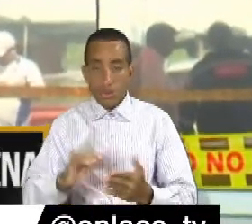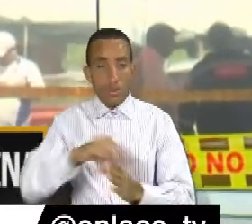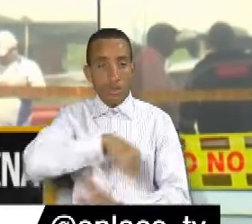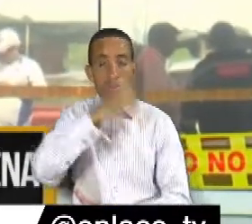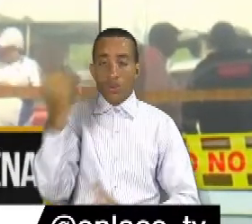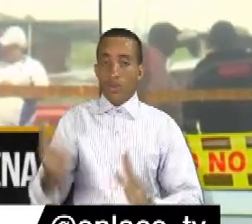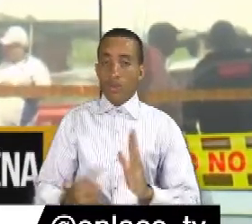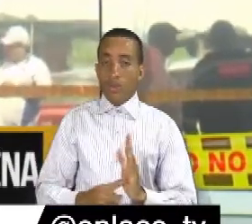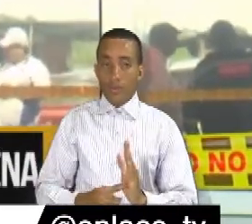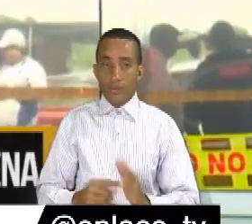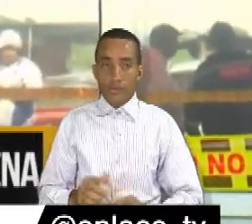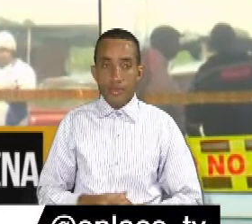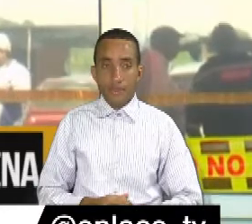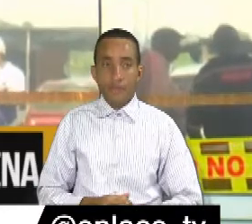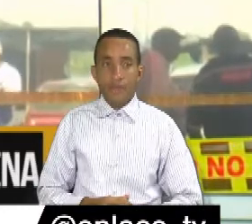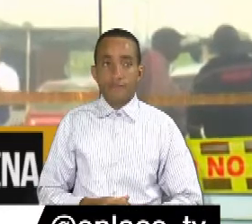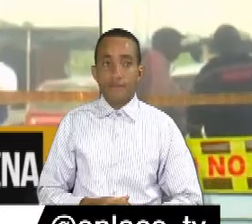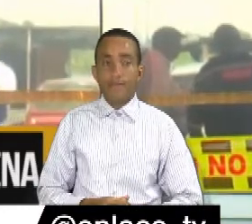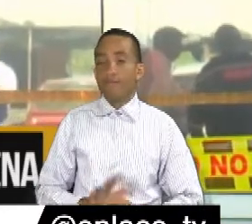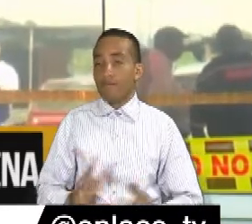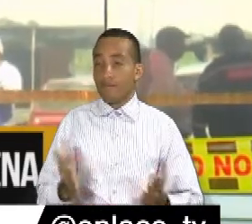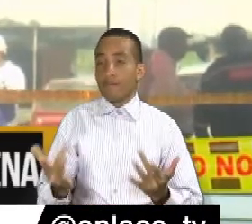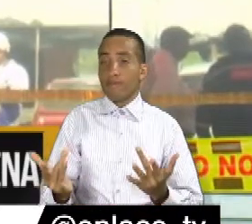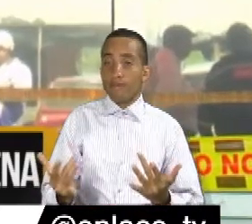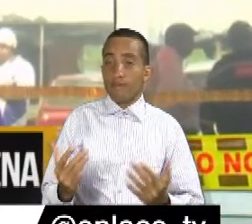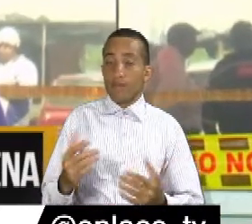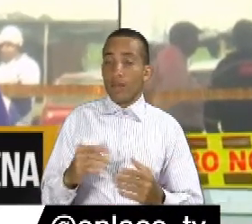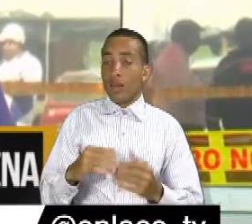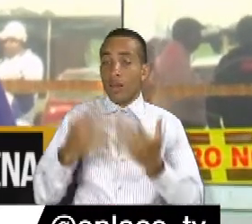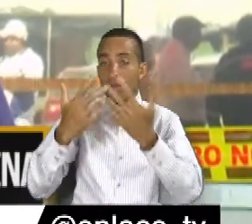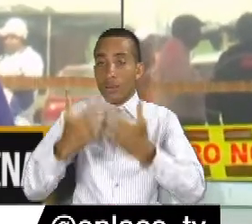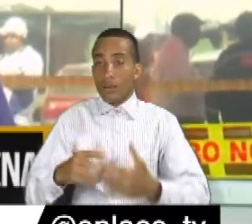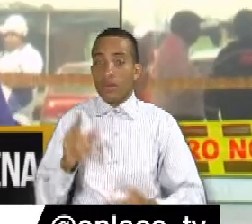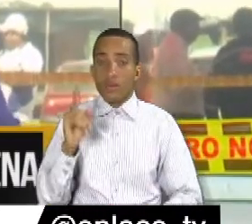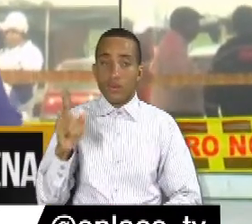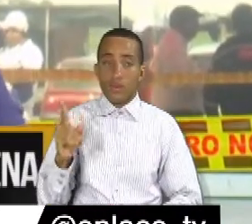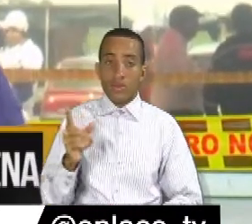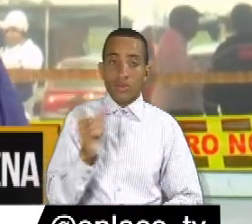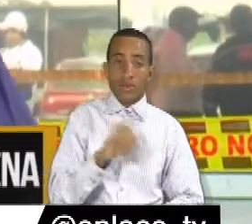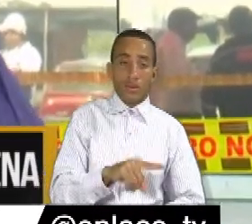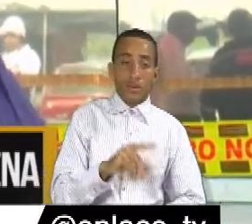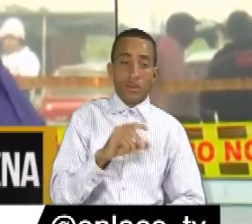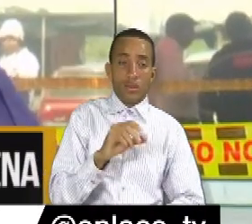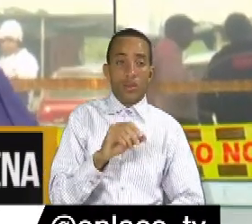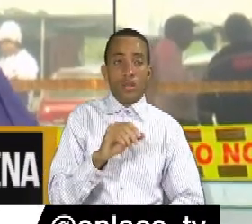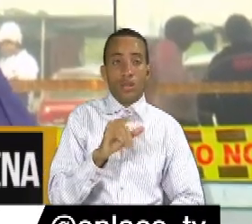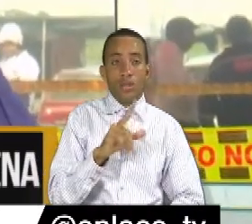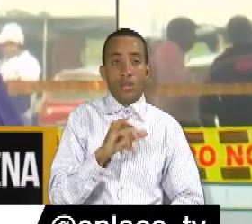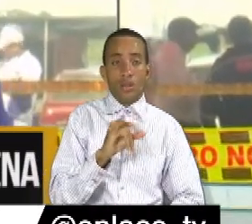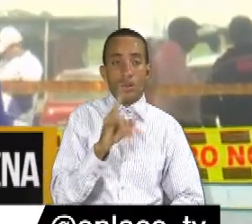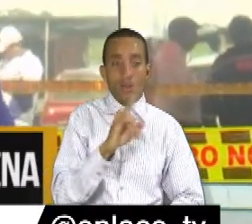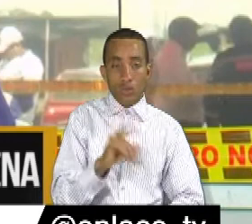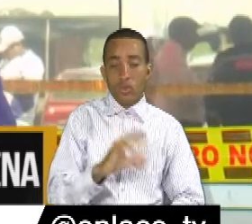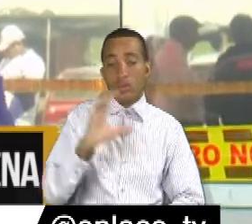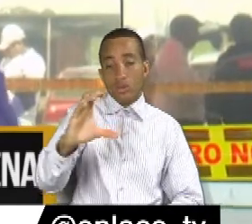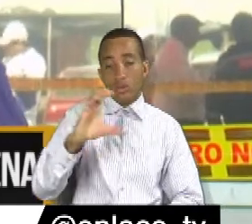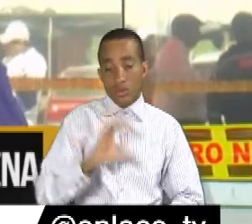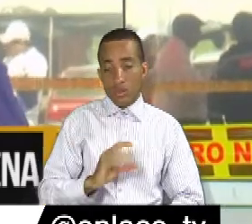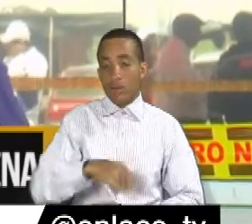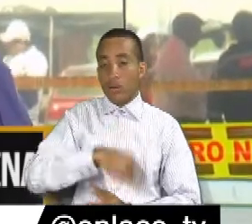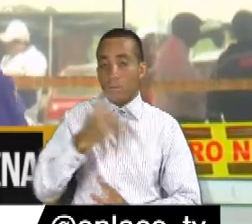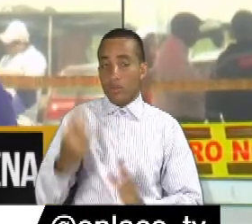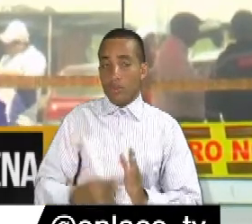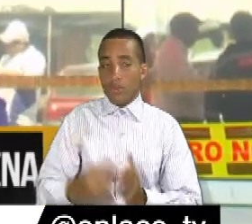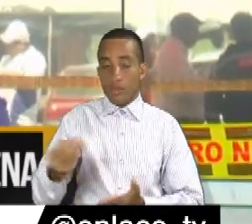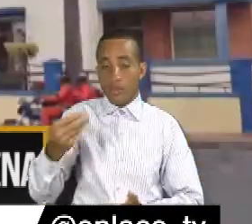nosotros, esperando que Cor Magdalena y el señor Luis Fernando Andrade al mando nos desembolse esos dineros, que él es el